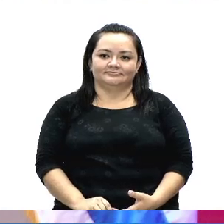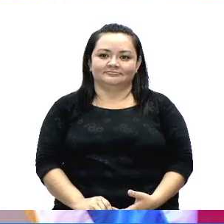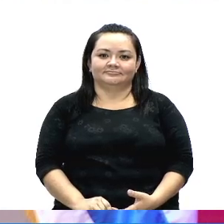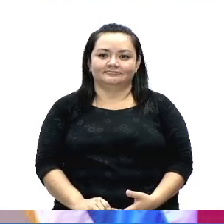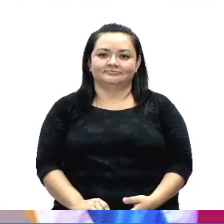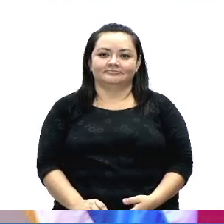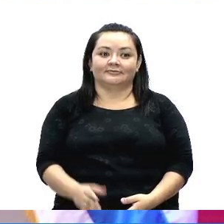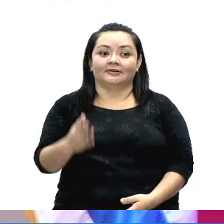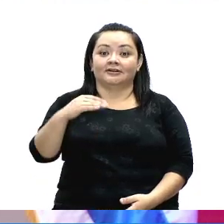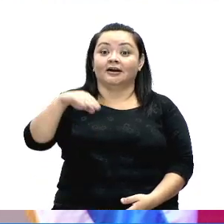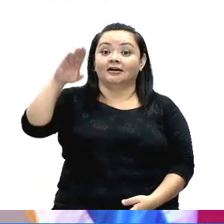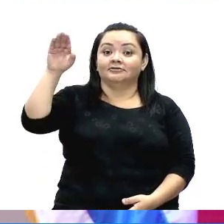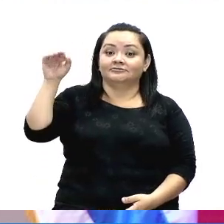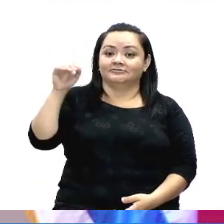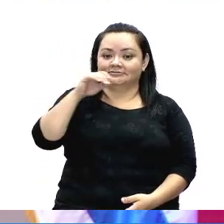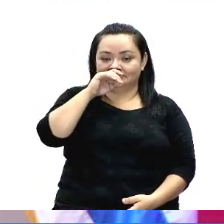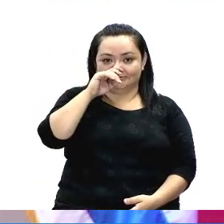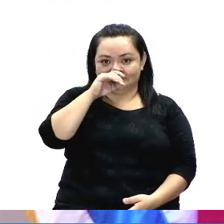las alturas